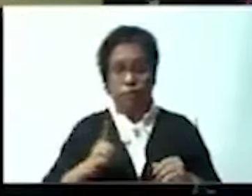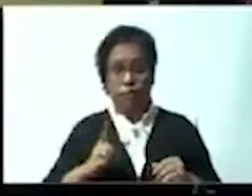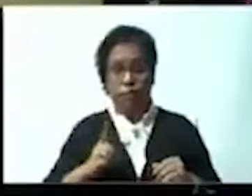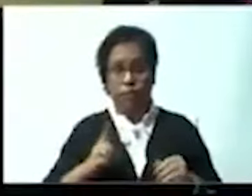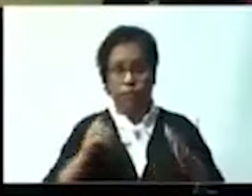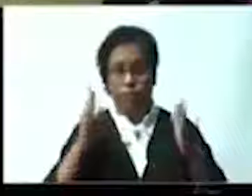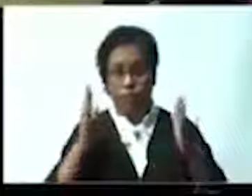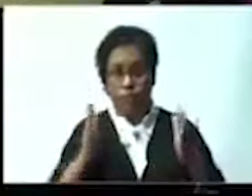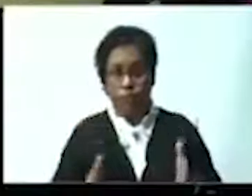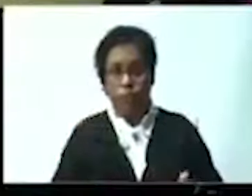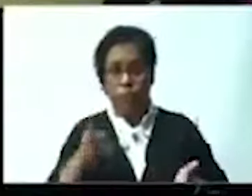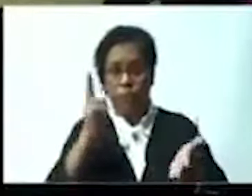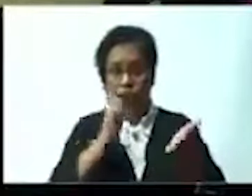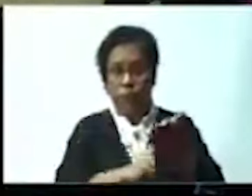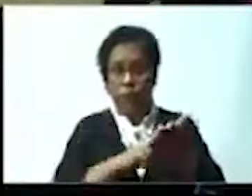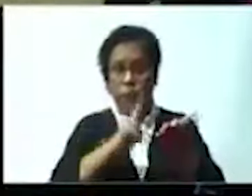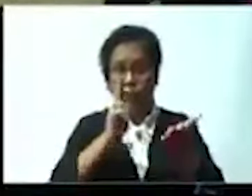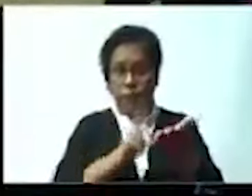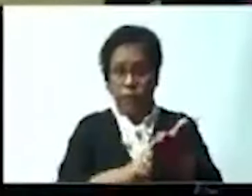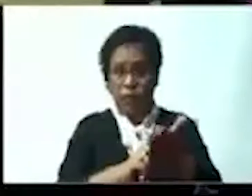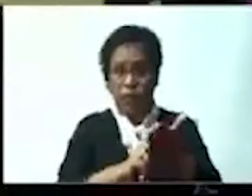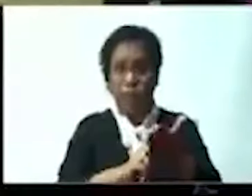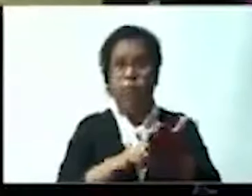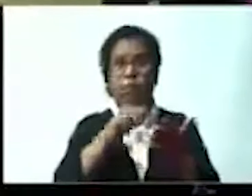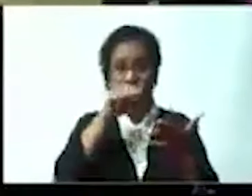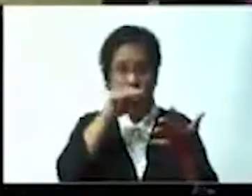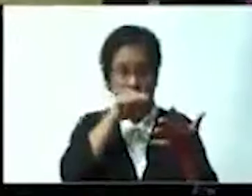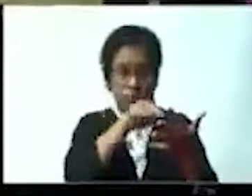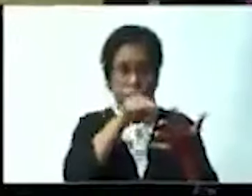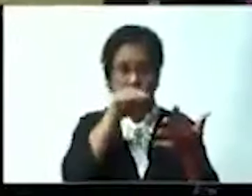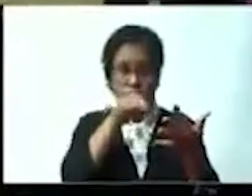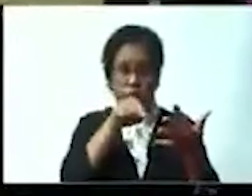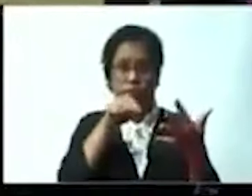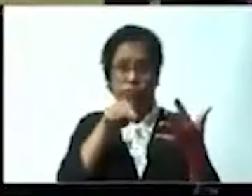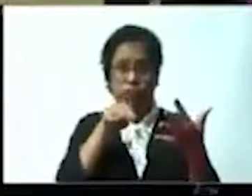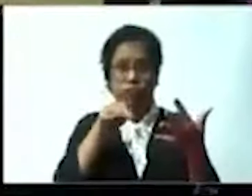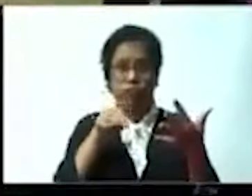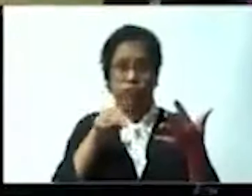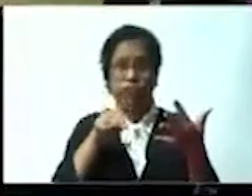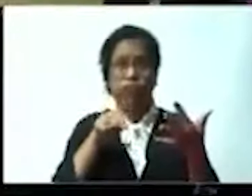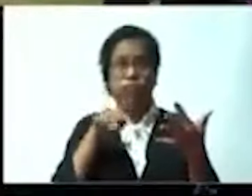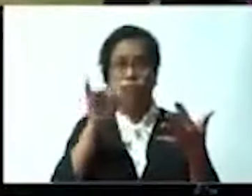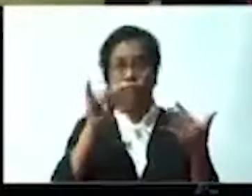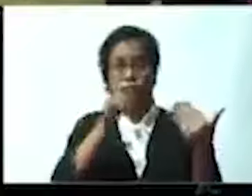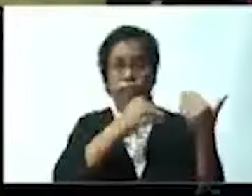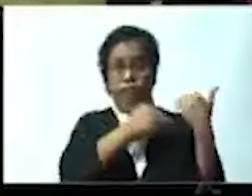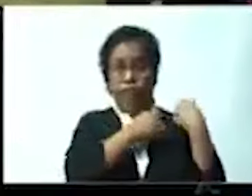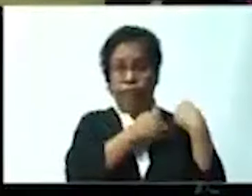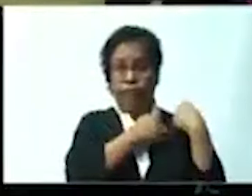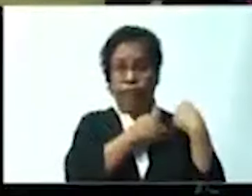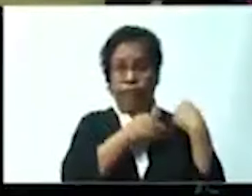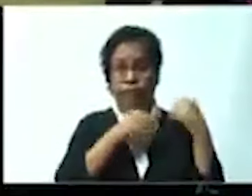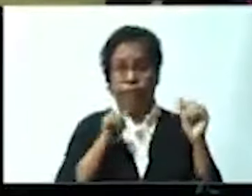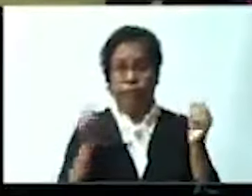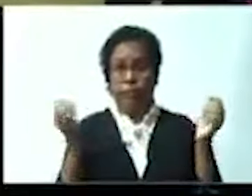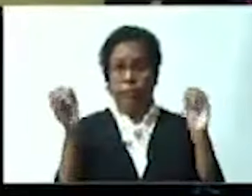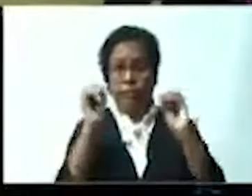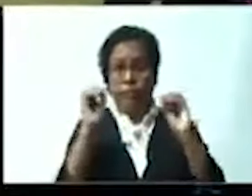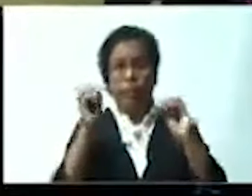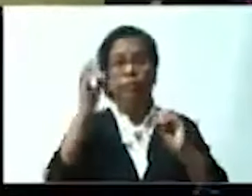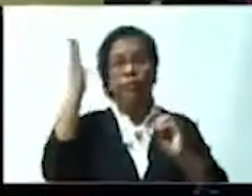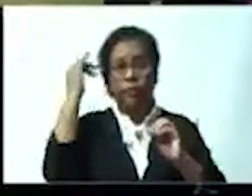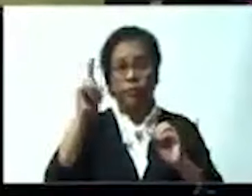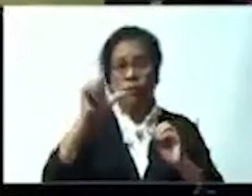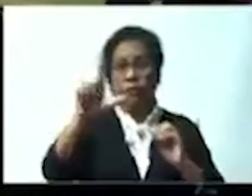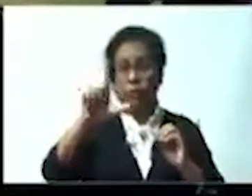contrato, lo que no asigna responsabilidad porque Leonel Fernández no tenía la mayoría. Lo que